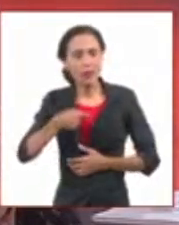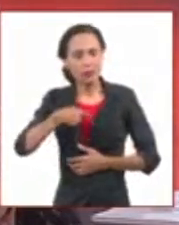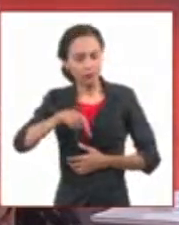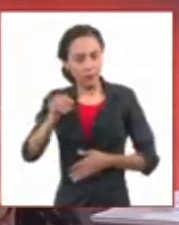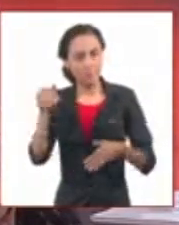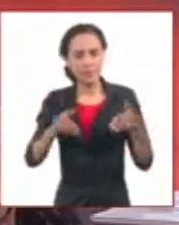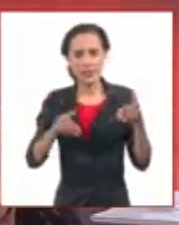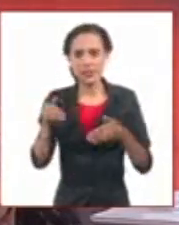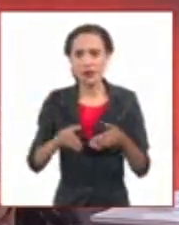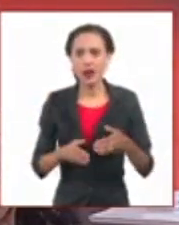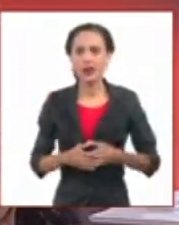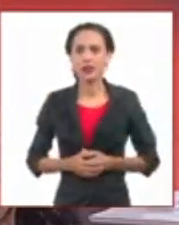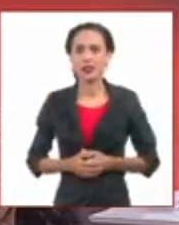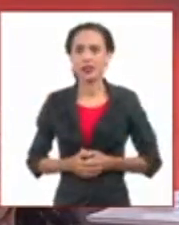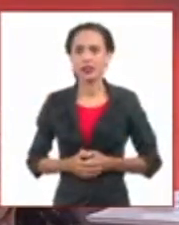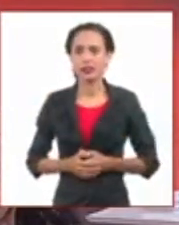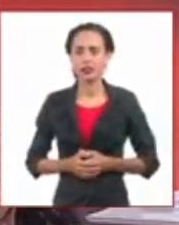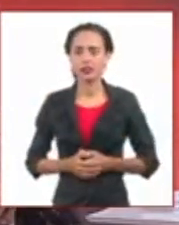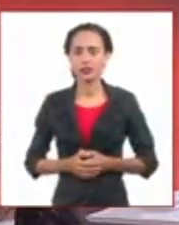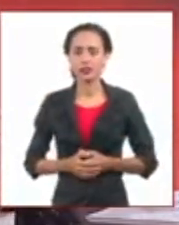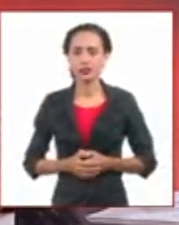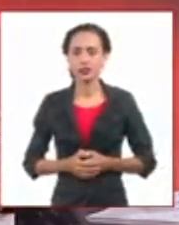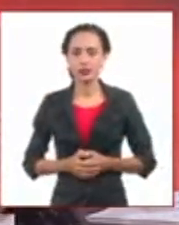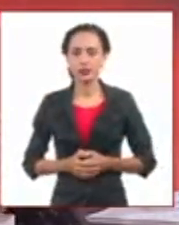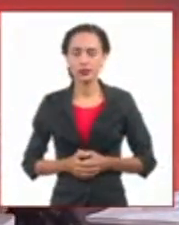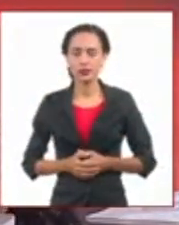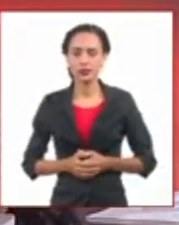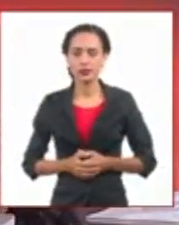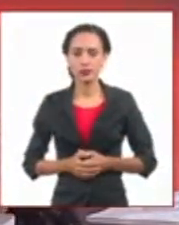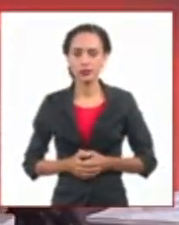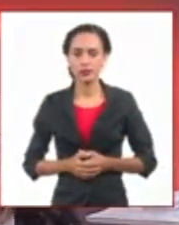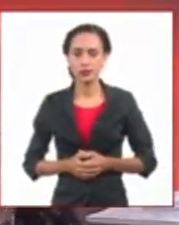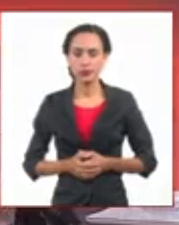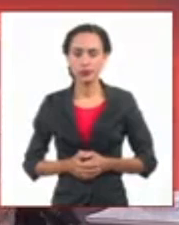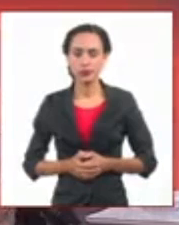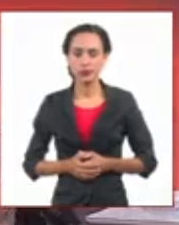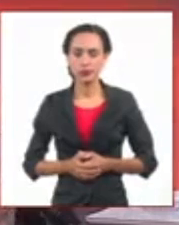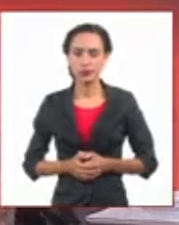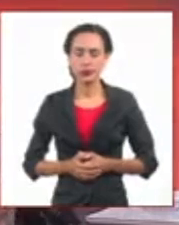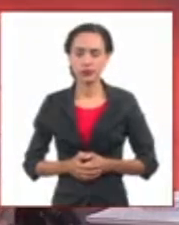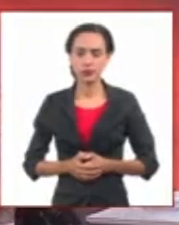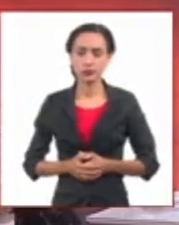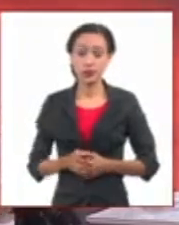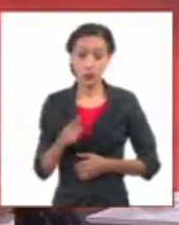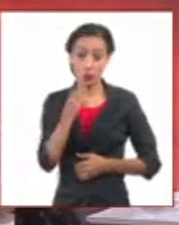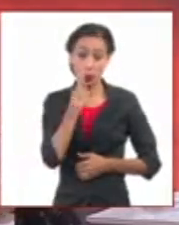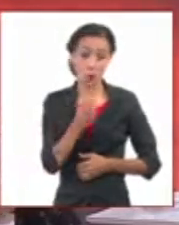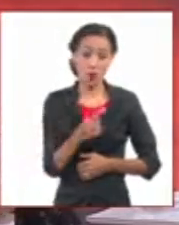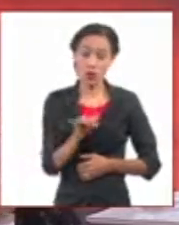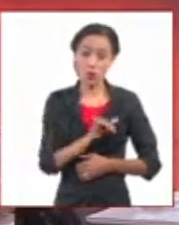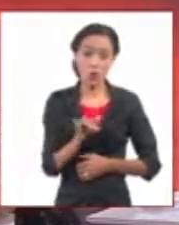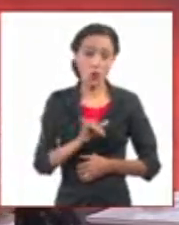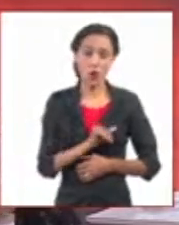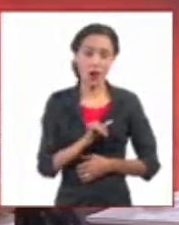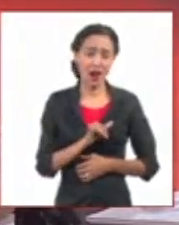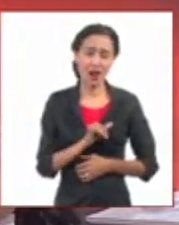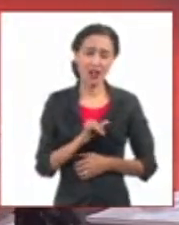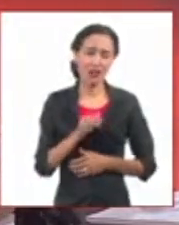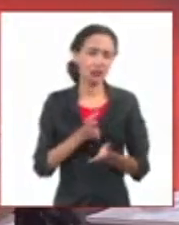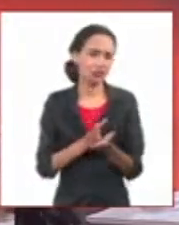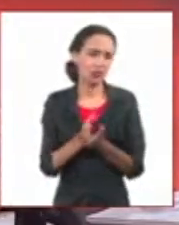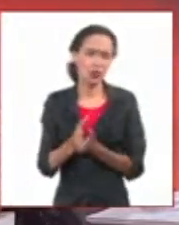voluntades que también lo han hecho durante este tiempo te das cuenta que siguen anclados en el siglo 19